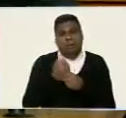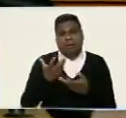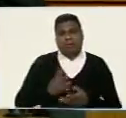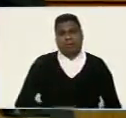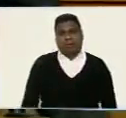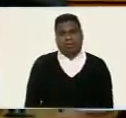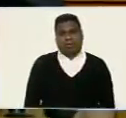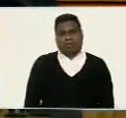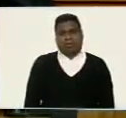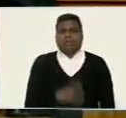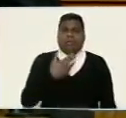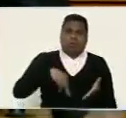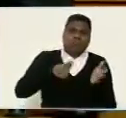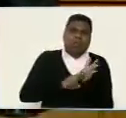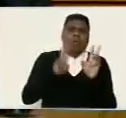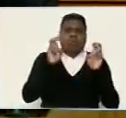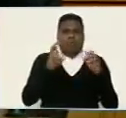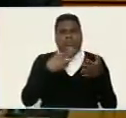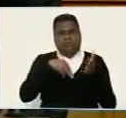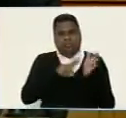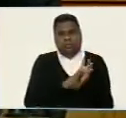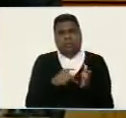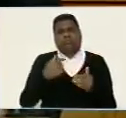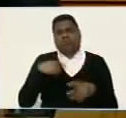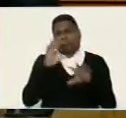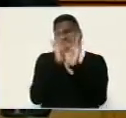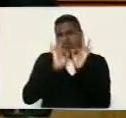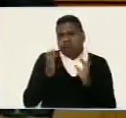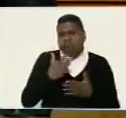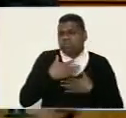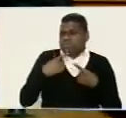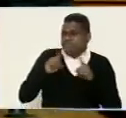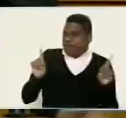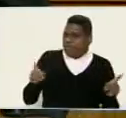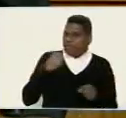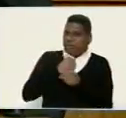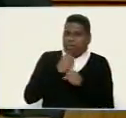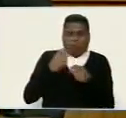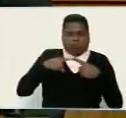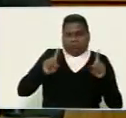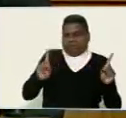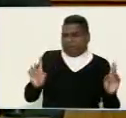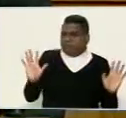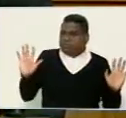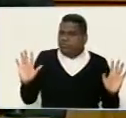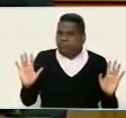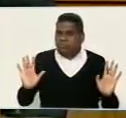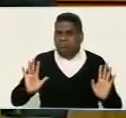Y si vamos a un nuevo comienzo, vamos a un nuevo comienzo. Yo tengo mi estilo. Yo tengo mi estilo